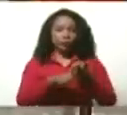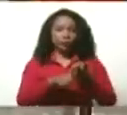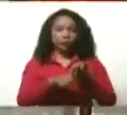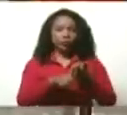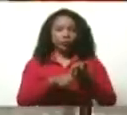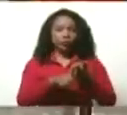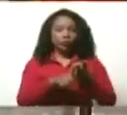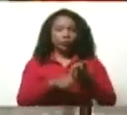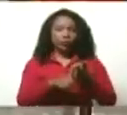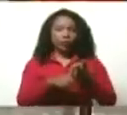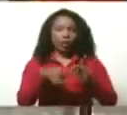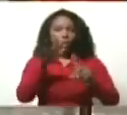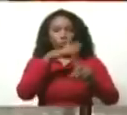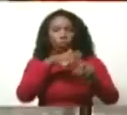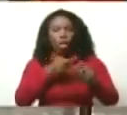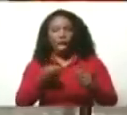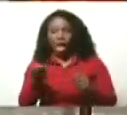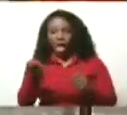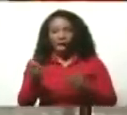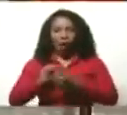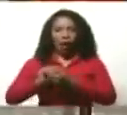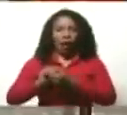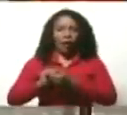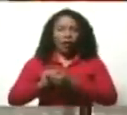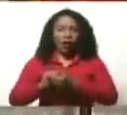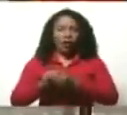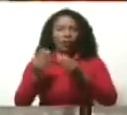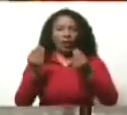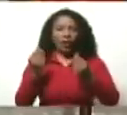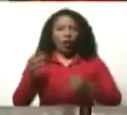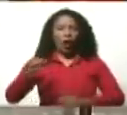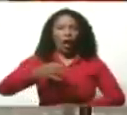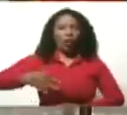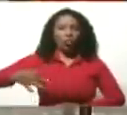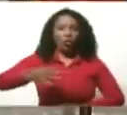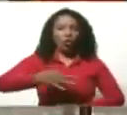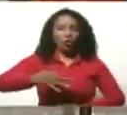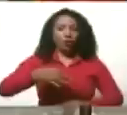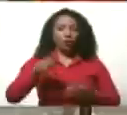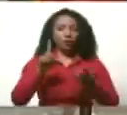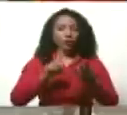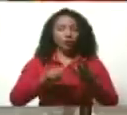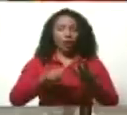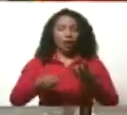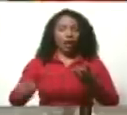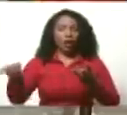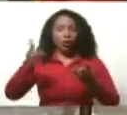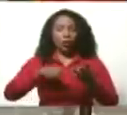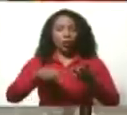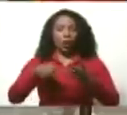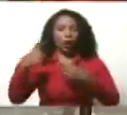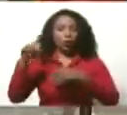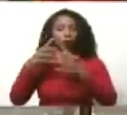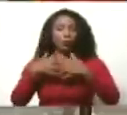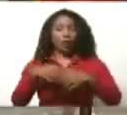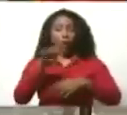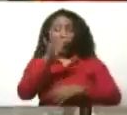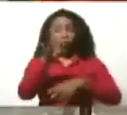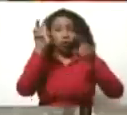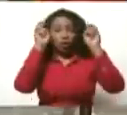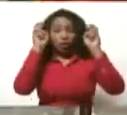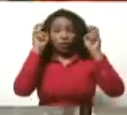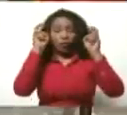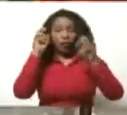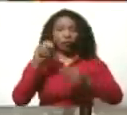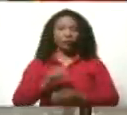el caso de la trama de sobornos y lavado de dinero en Andorra, el caso Ingelec que ya describimos. Por estos 4 casos